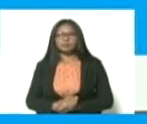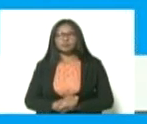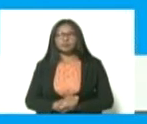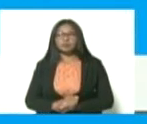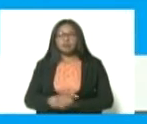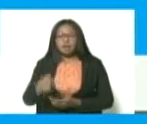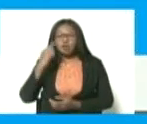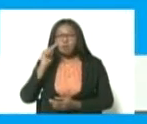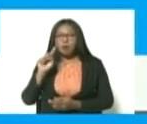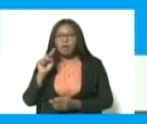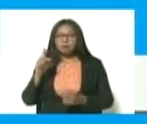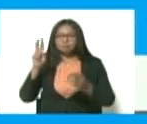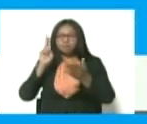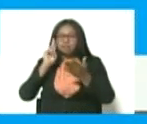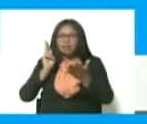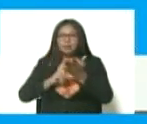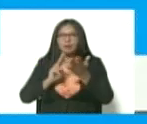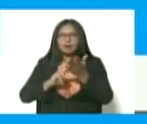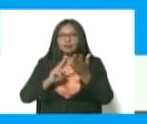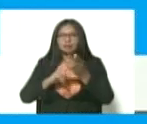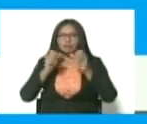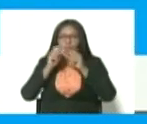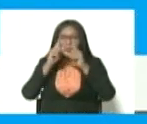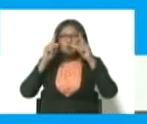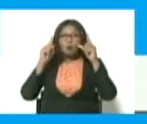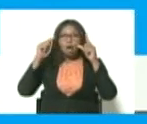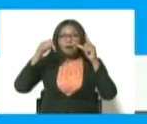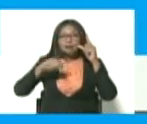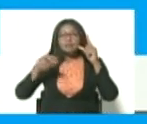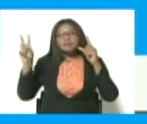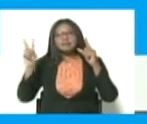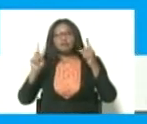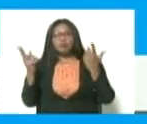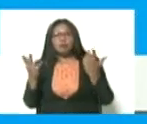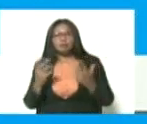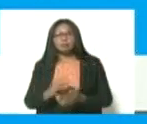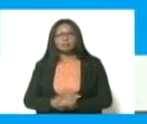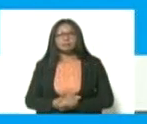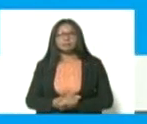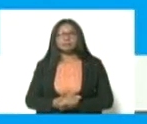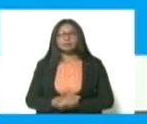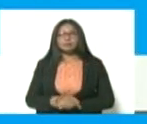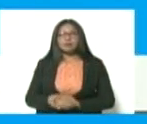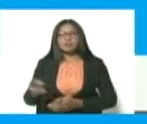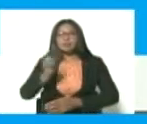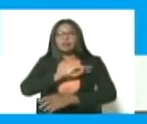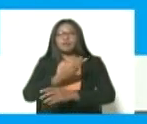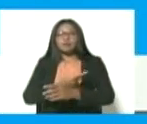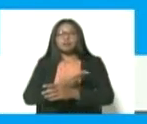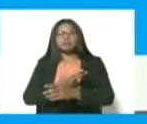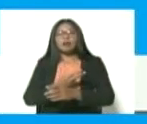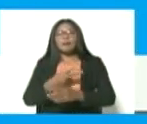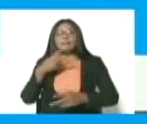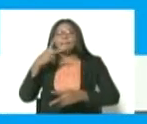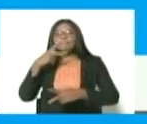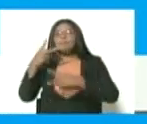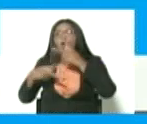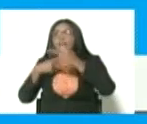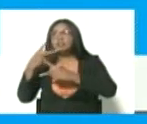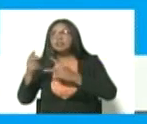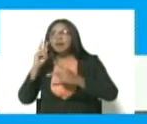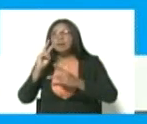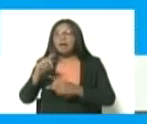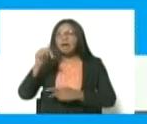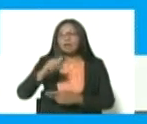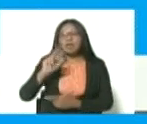abran los ojos sobre la realidad de Venezuela. Yo espero que los sectores del poder político estadounidense abran sus ojos sobre